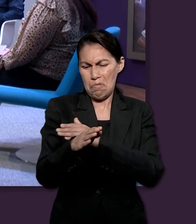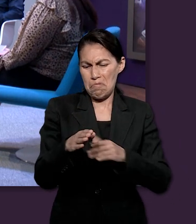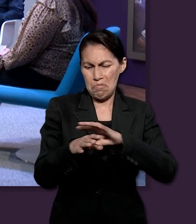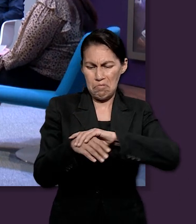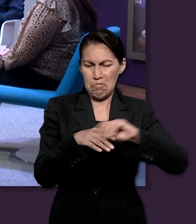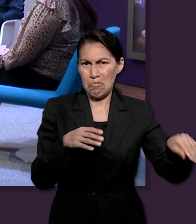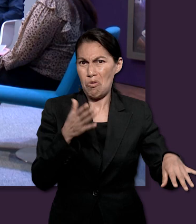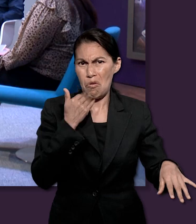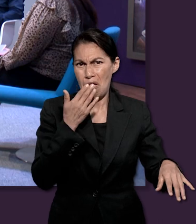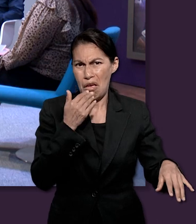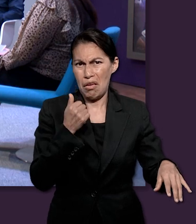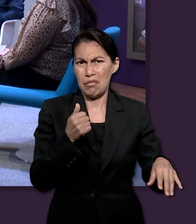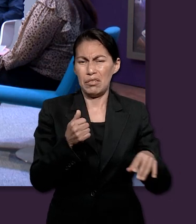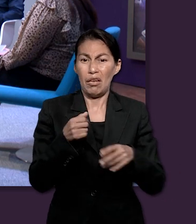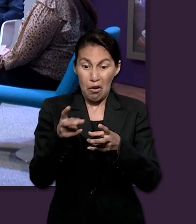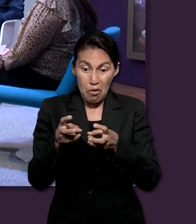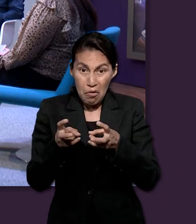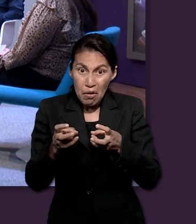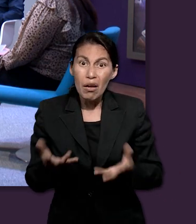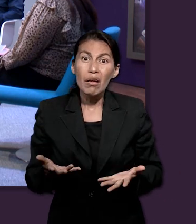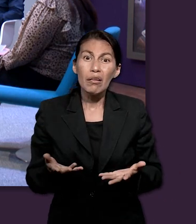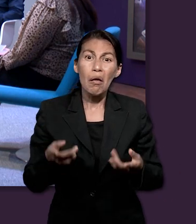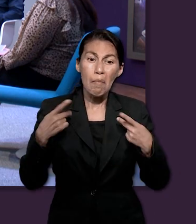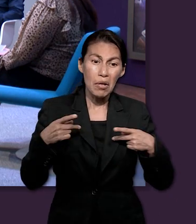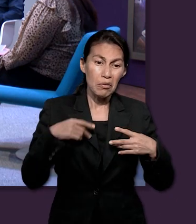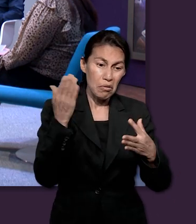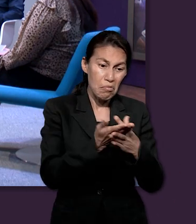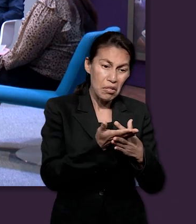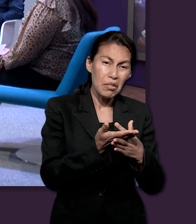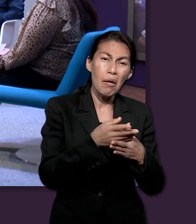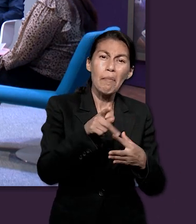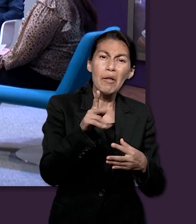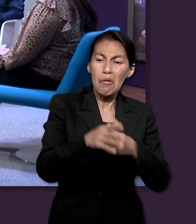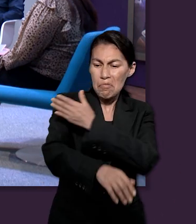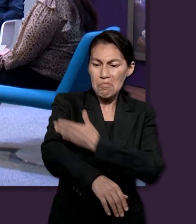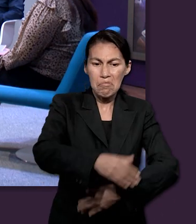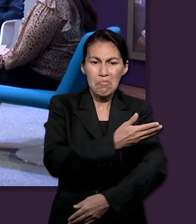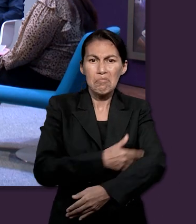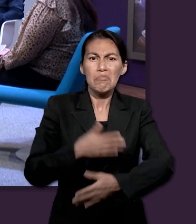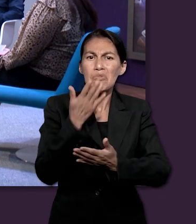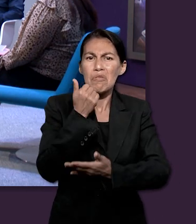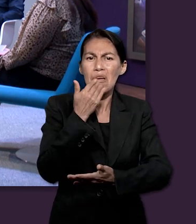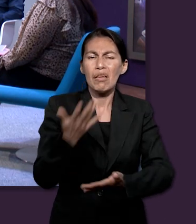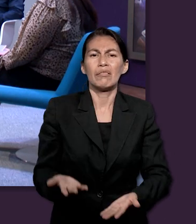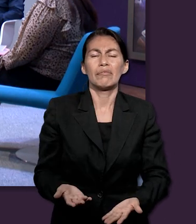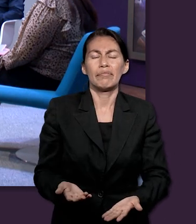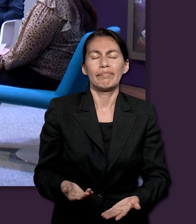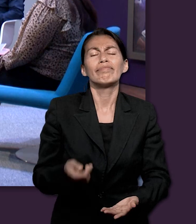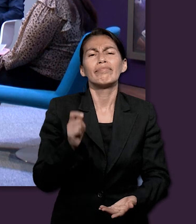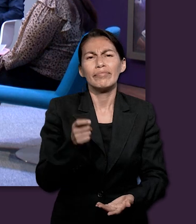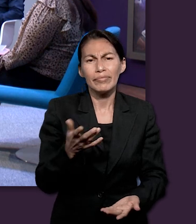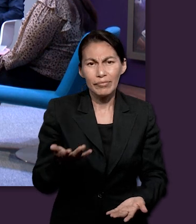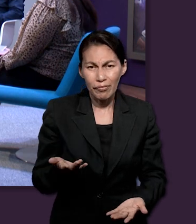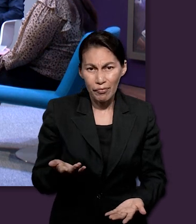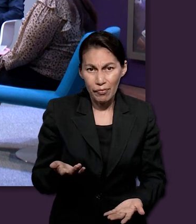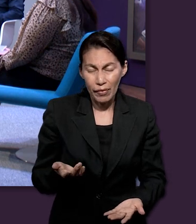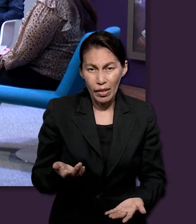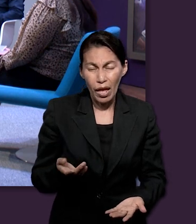que roben, puede haber asesinos sin brazos también. Creo que se